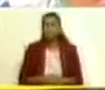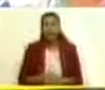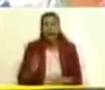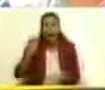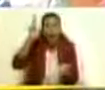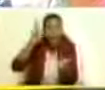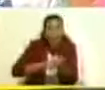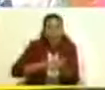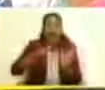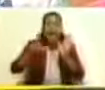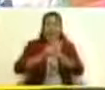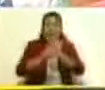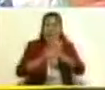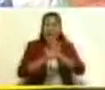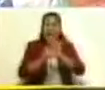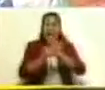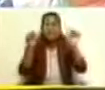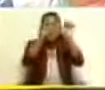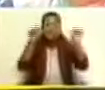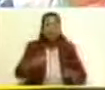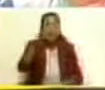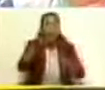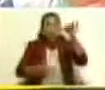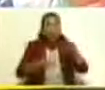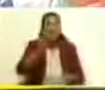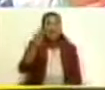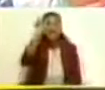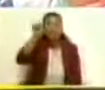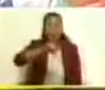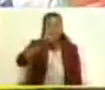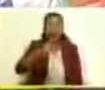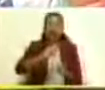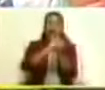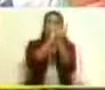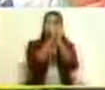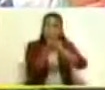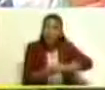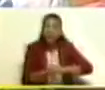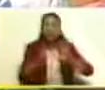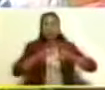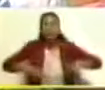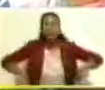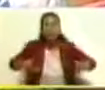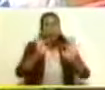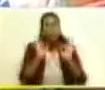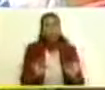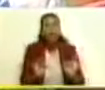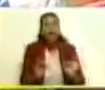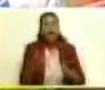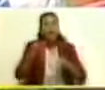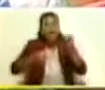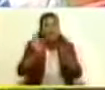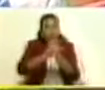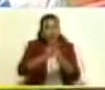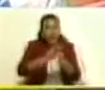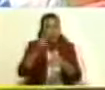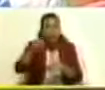Aprobar la ley orgánica del sistema de justicia que permita transformar en toda su estructura el